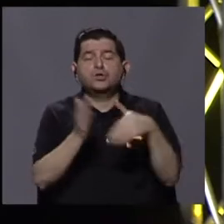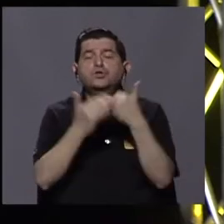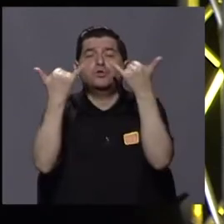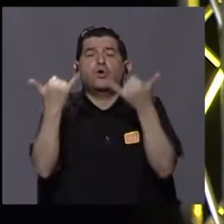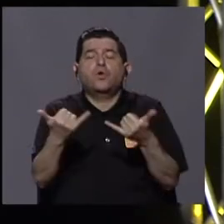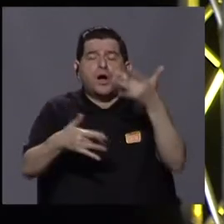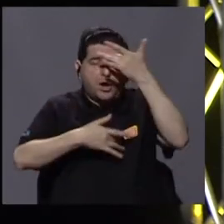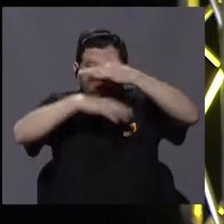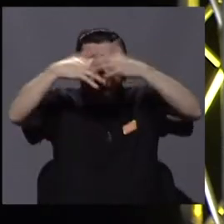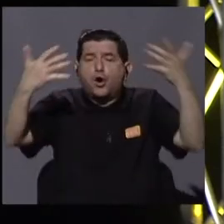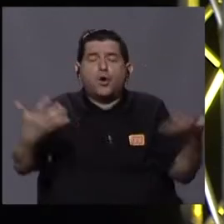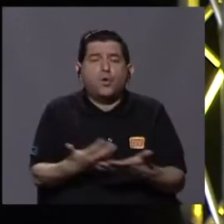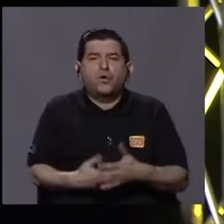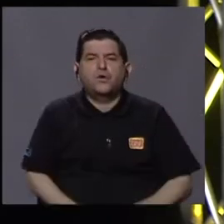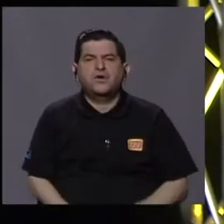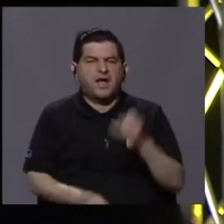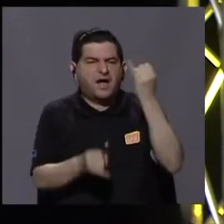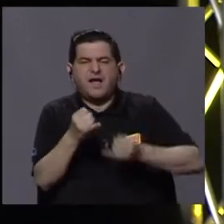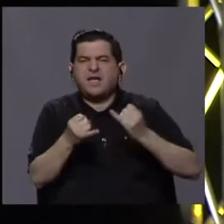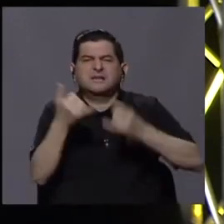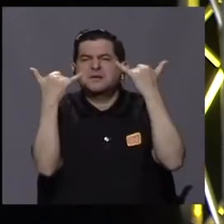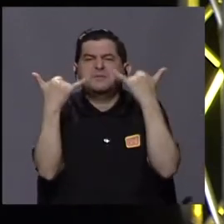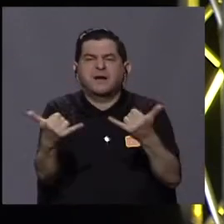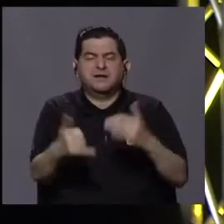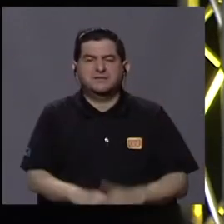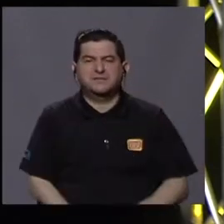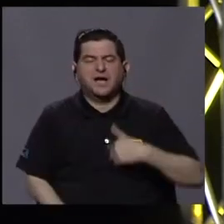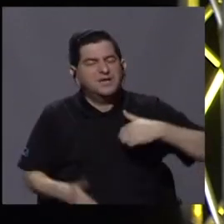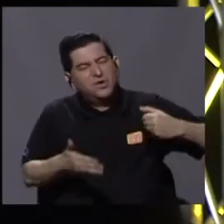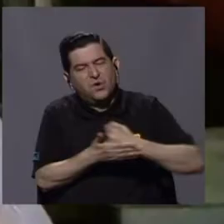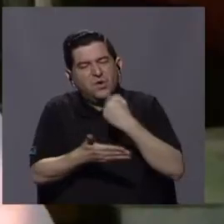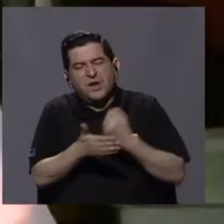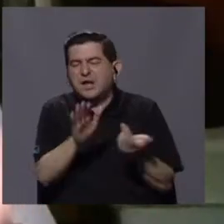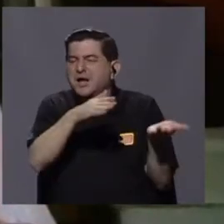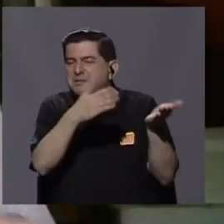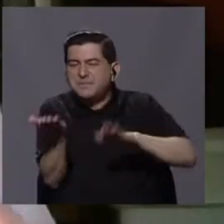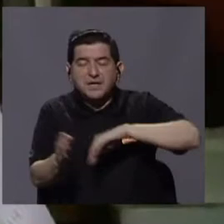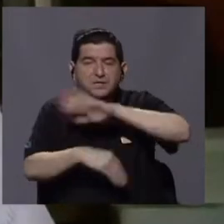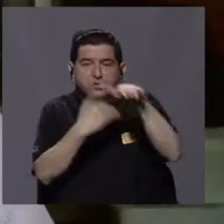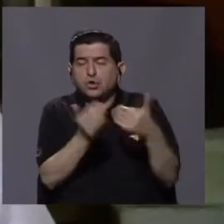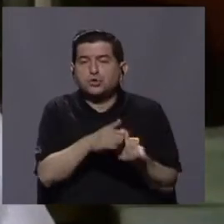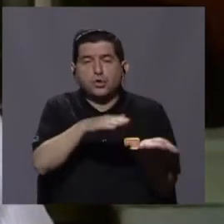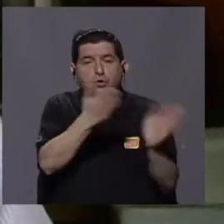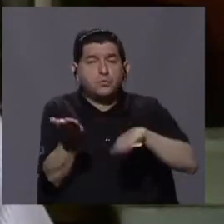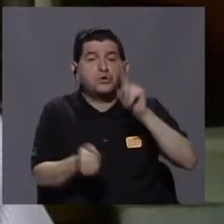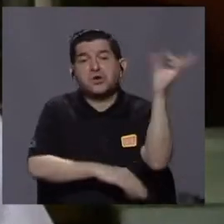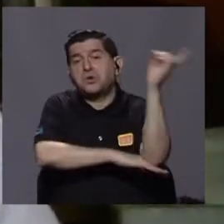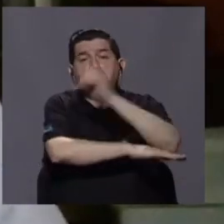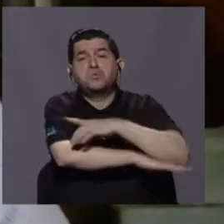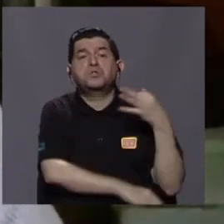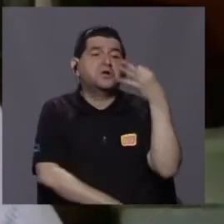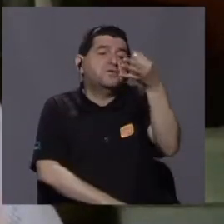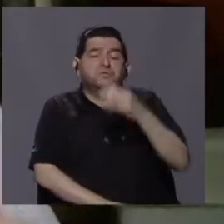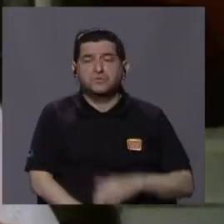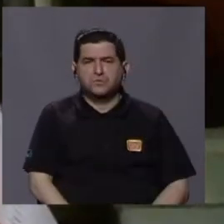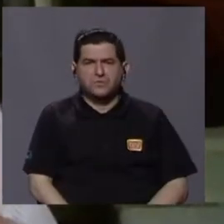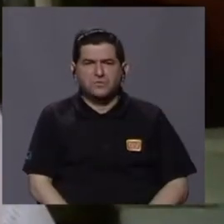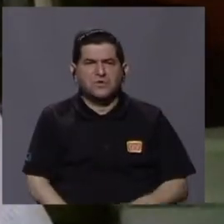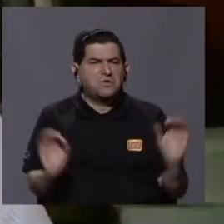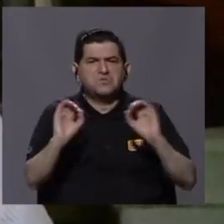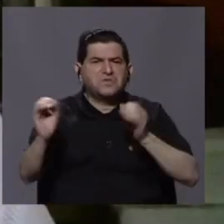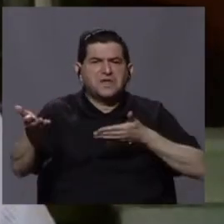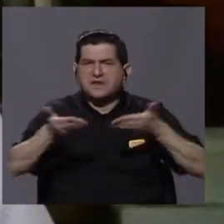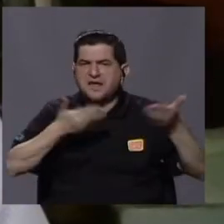es pandemia hay que acabar con esto lamentó los muertos todos moriremos algún día no sirve de nada